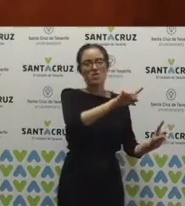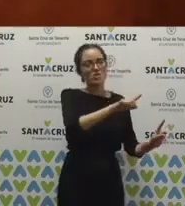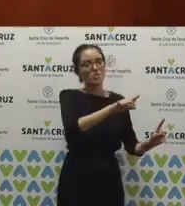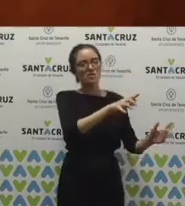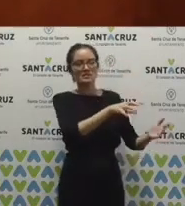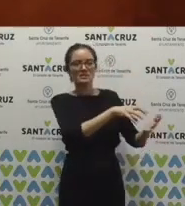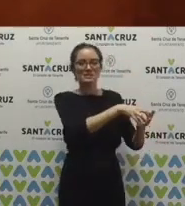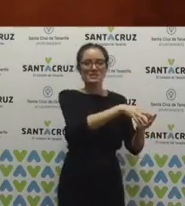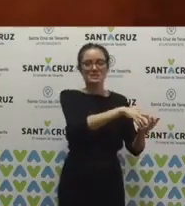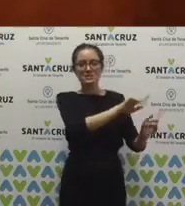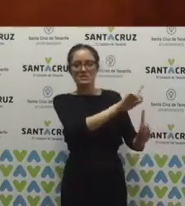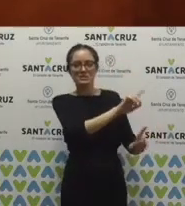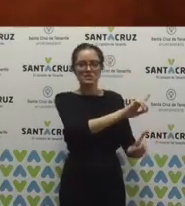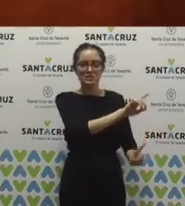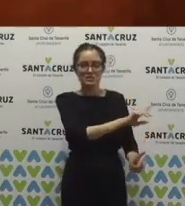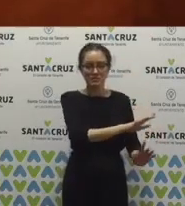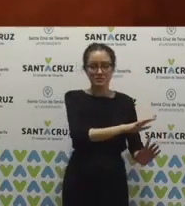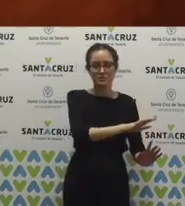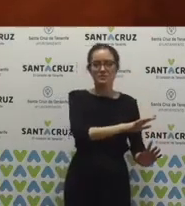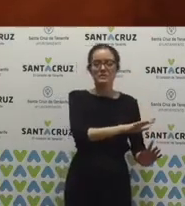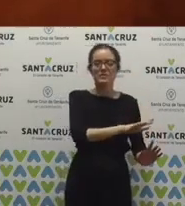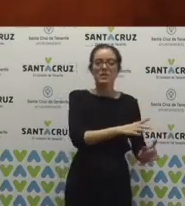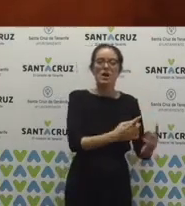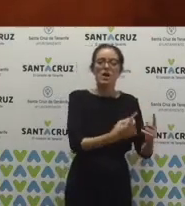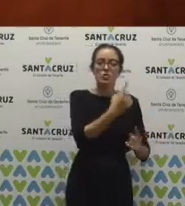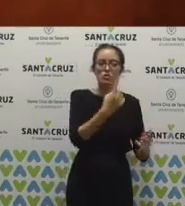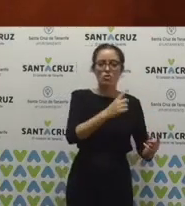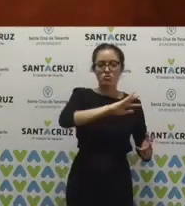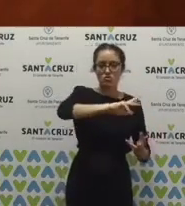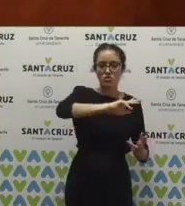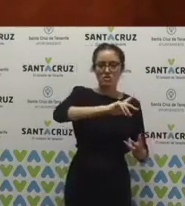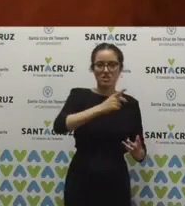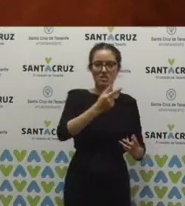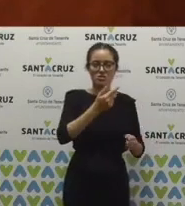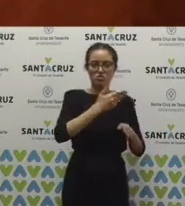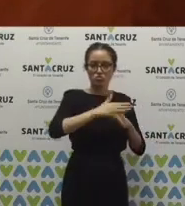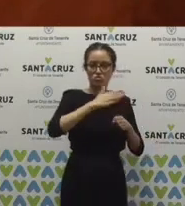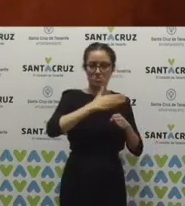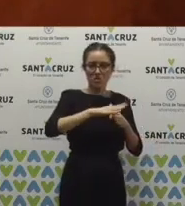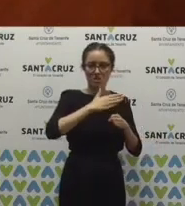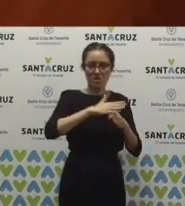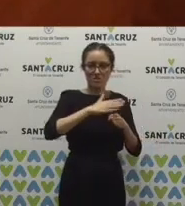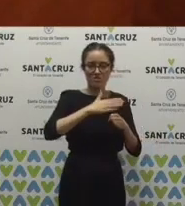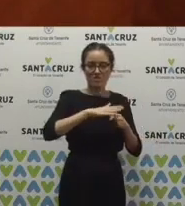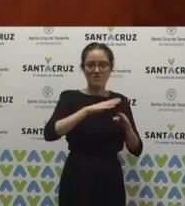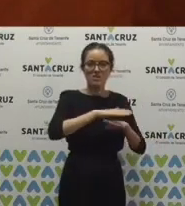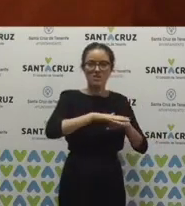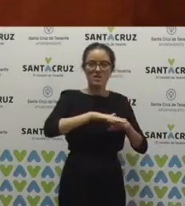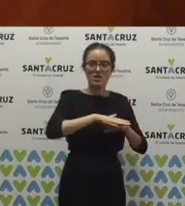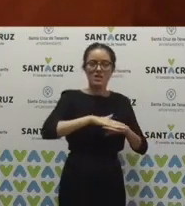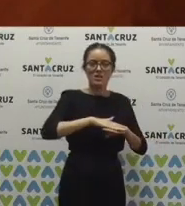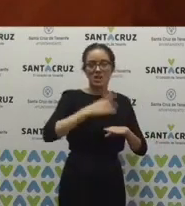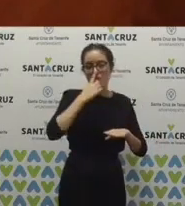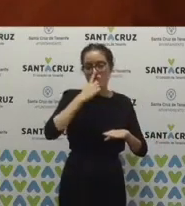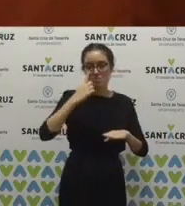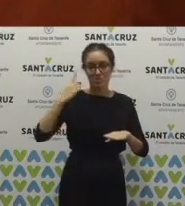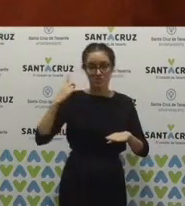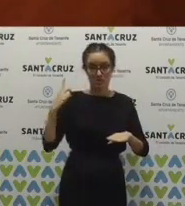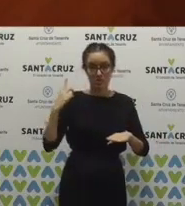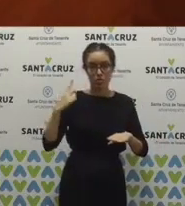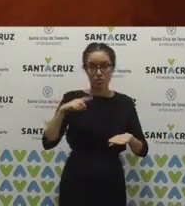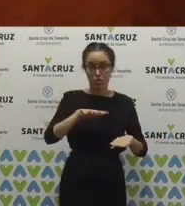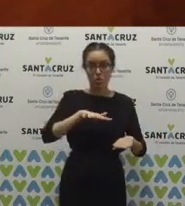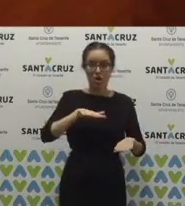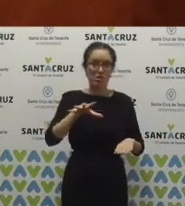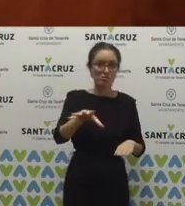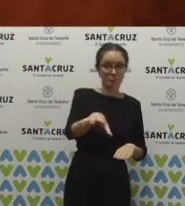entre noticias de confiscación del superávit generado por las entidades locales en 2019 y